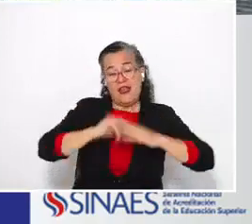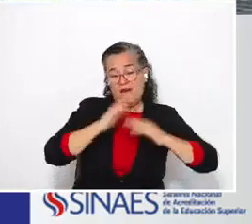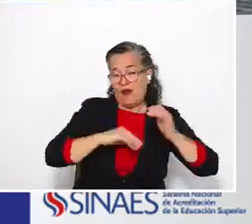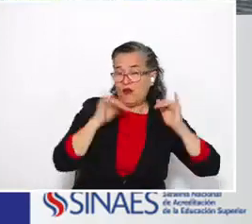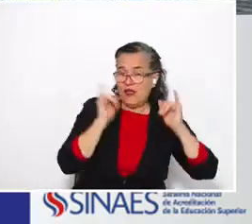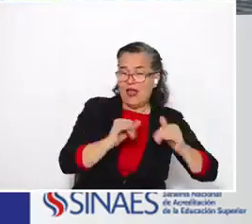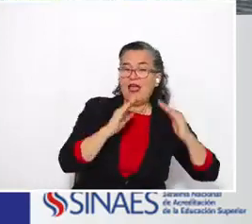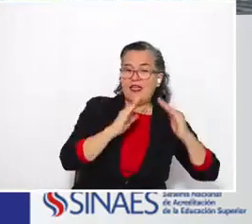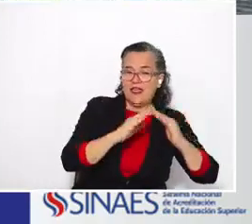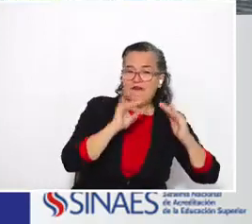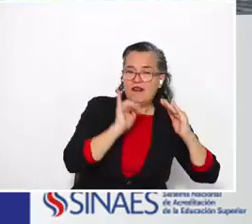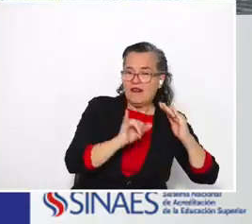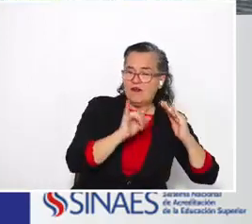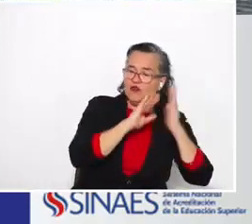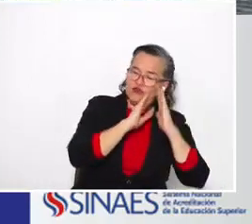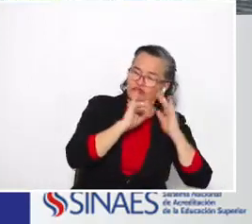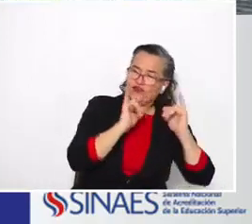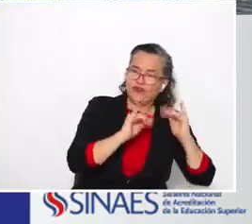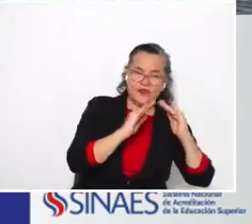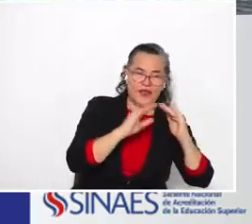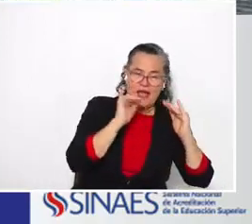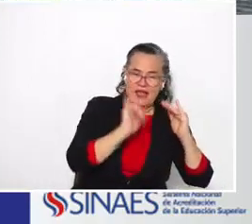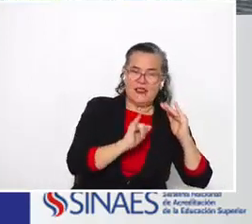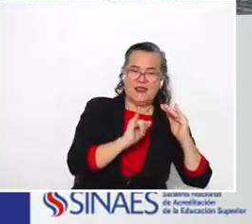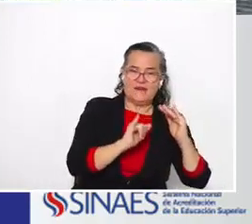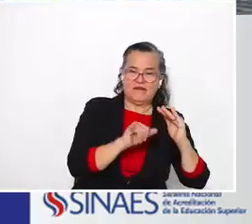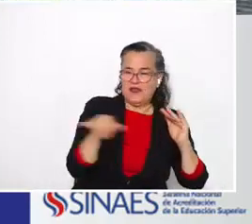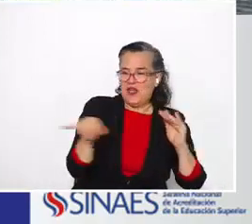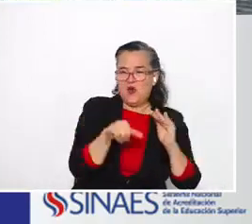ahí. Entonces,